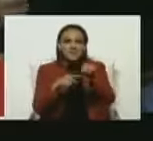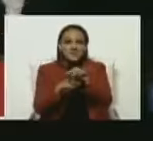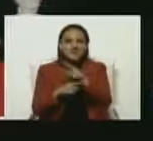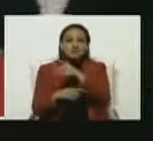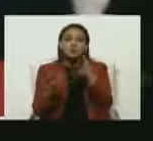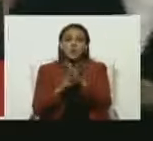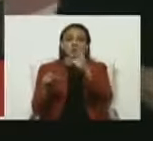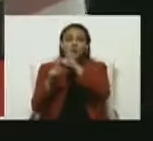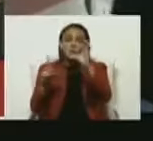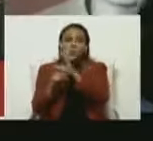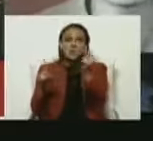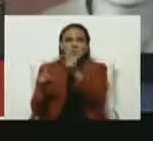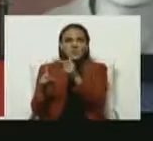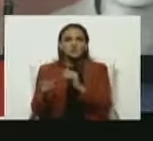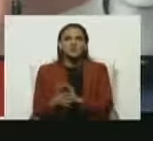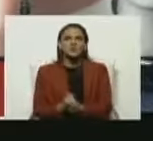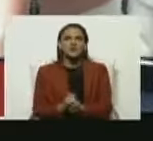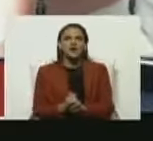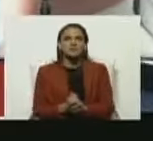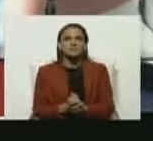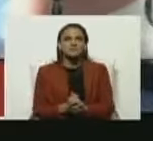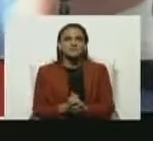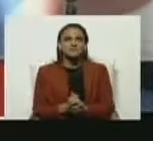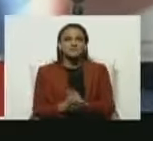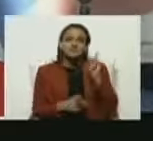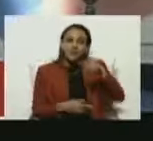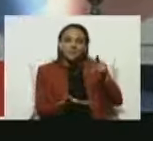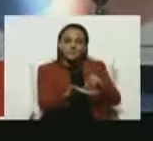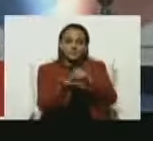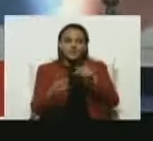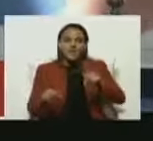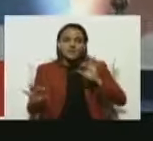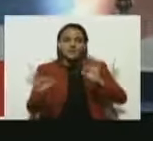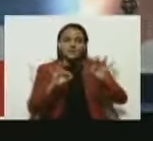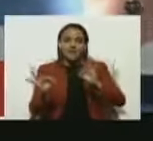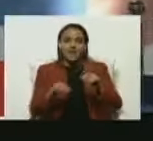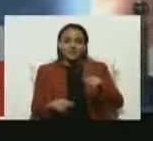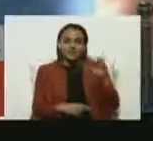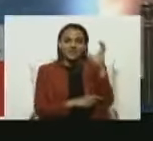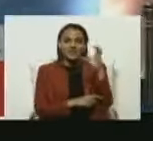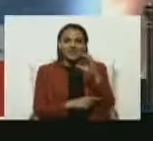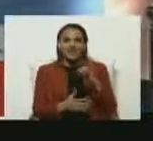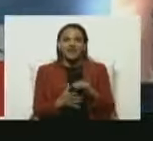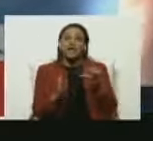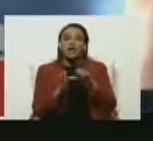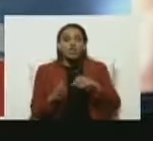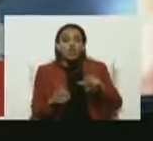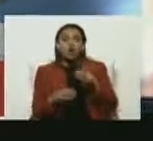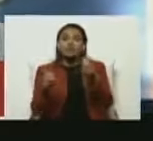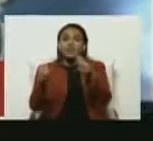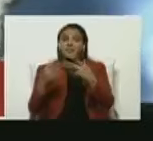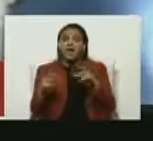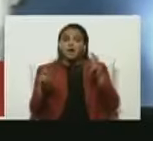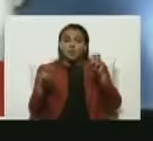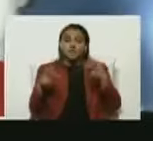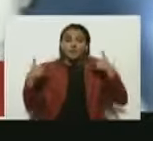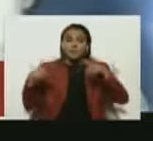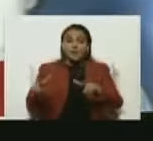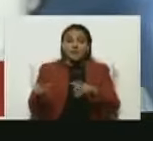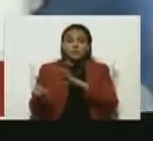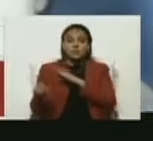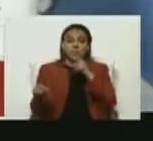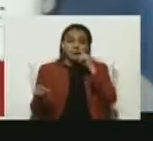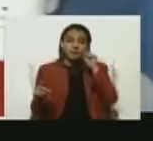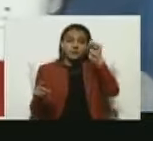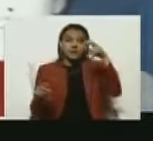Cultura, Ernesto Villegas, también presente en la Sala Ríos Reina del Teatro Teresa Carreño, donde ha sido estrenada esta película